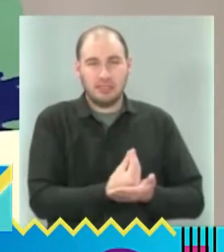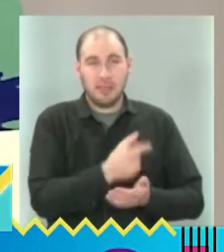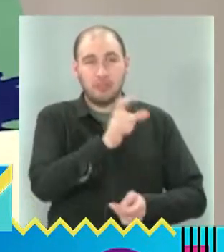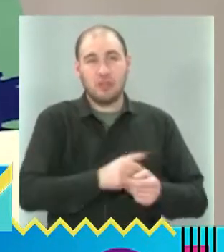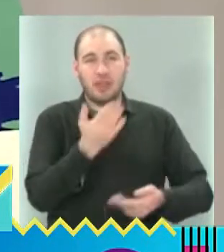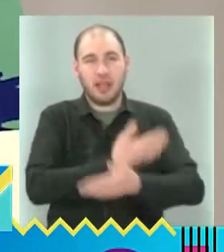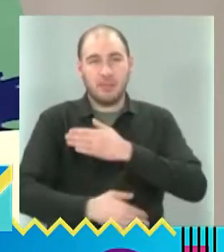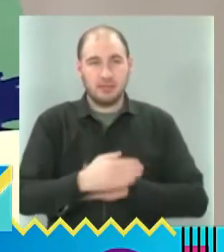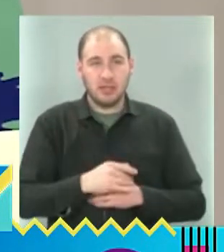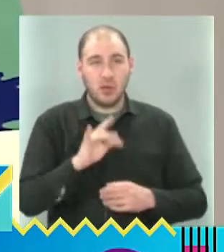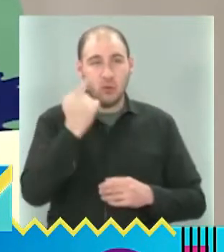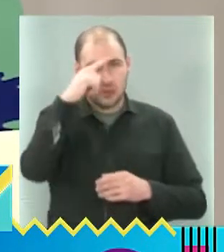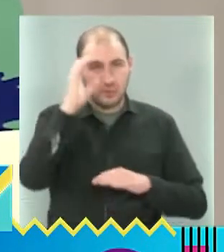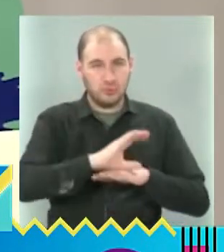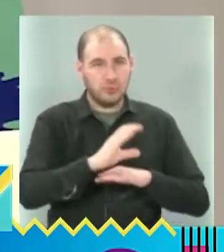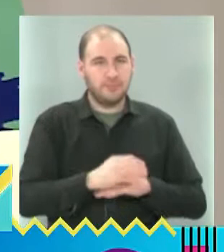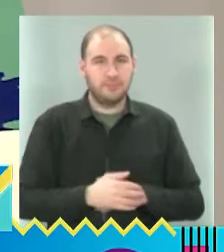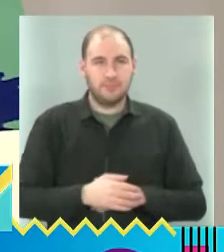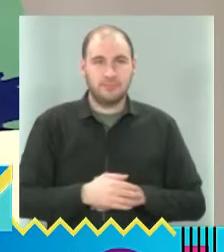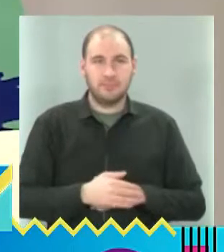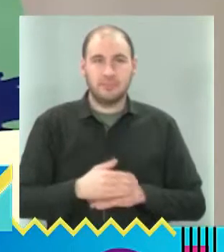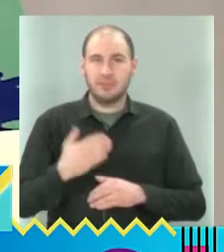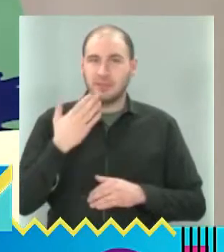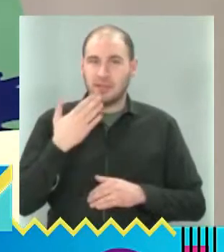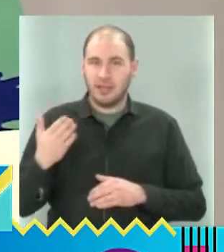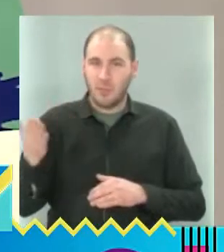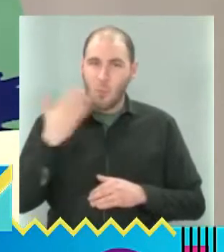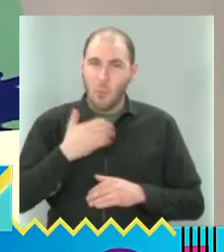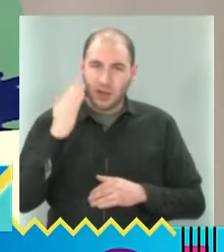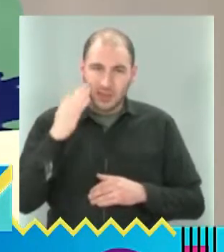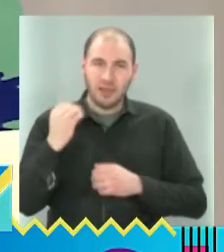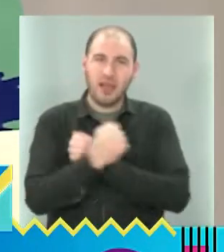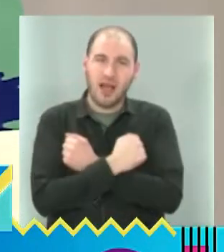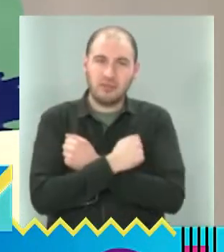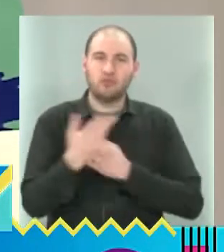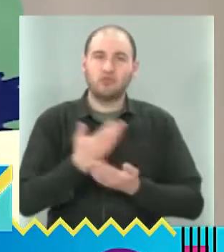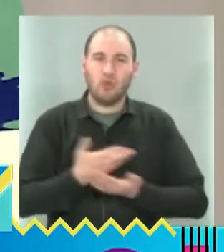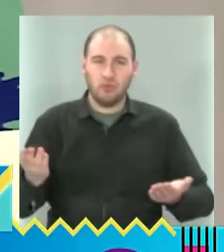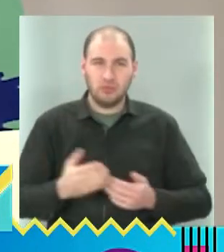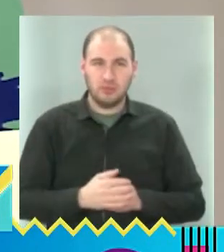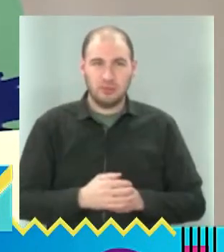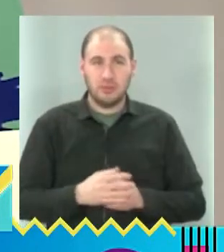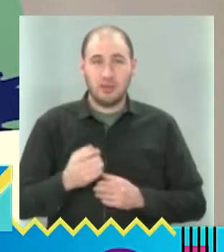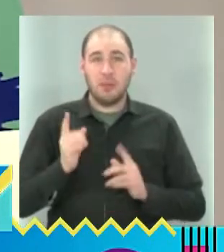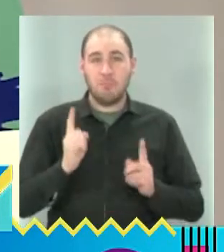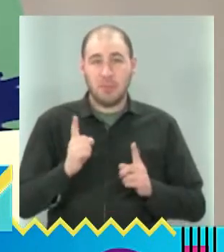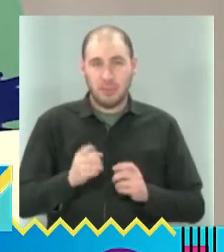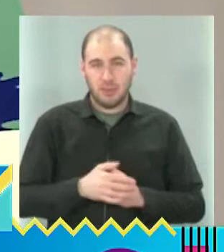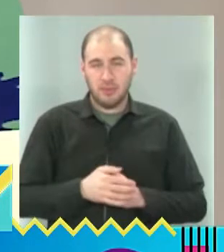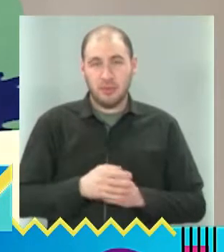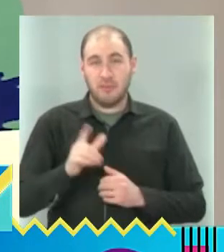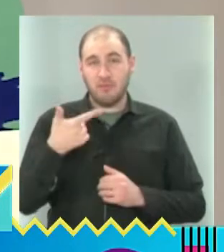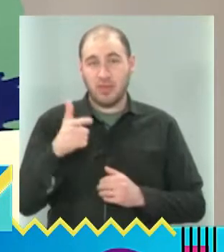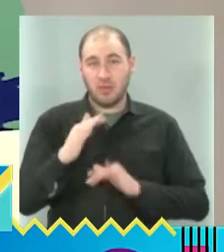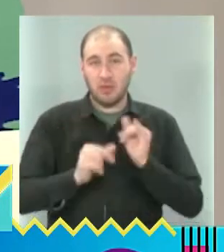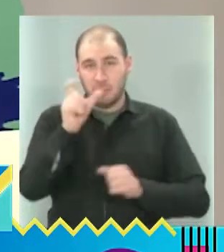personas con discapacidad de la Universidad Nacional de Cuyo. Buenas tardes, gran abrazo para todos. Como decía el clip, una